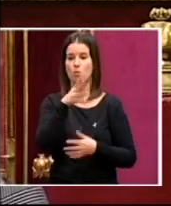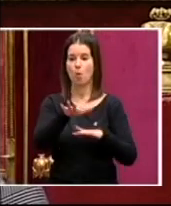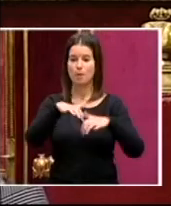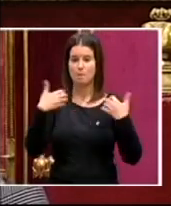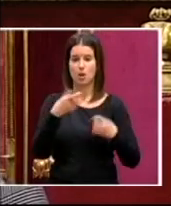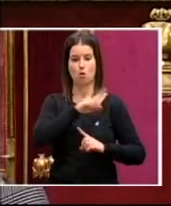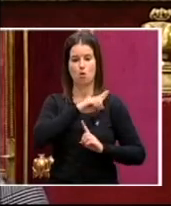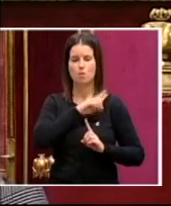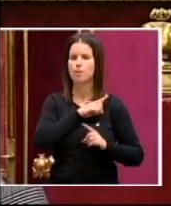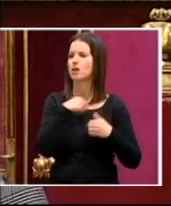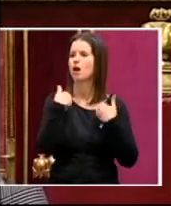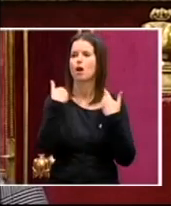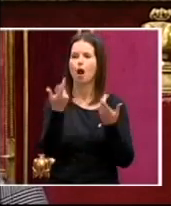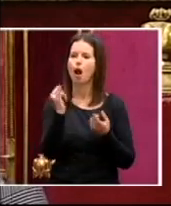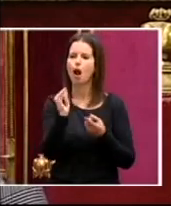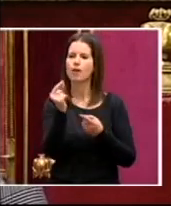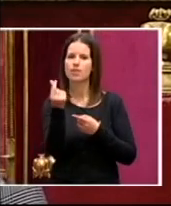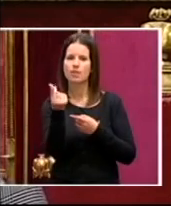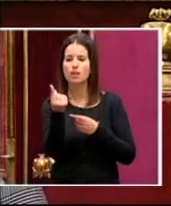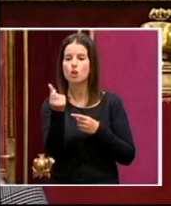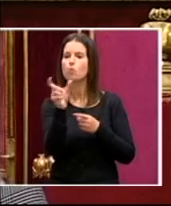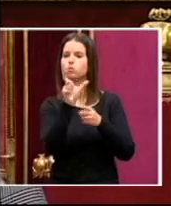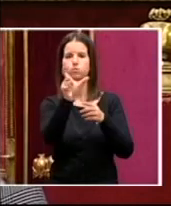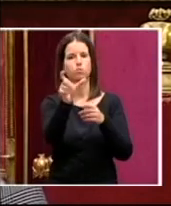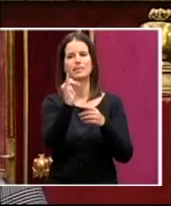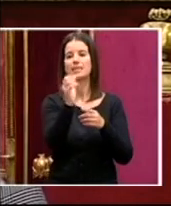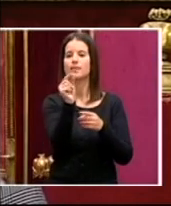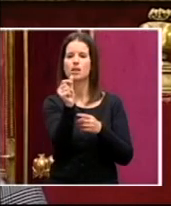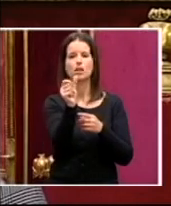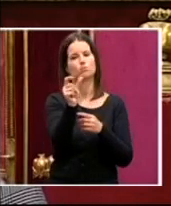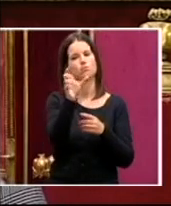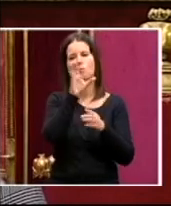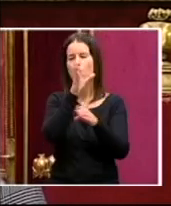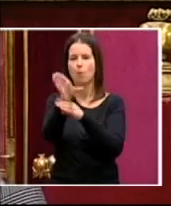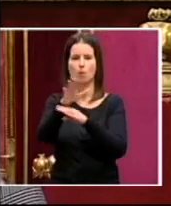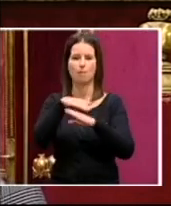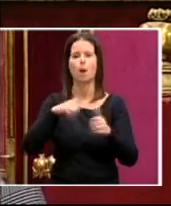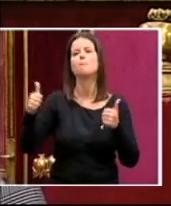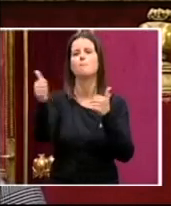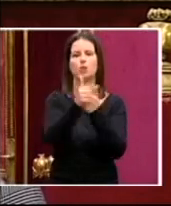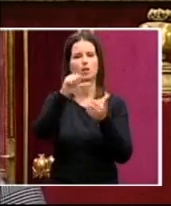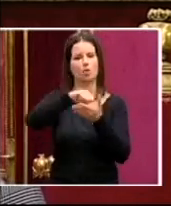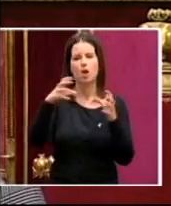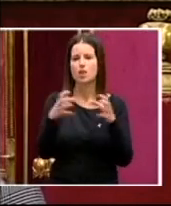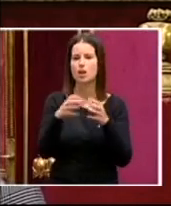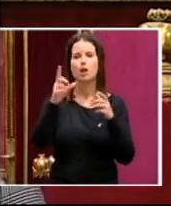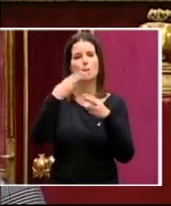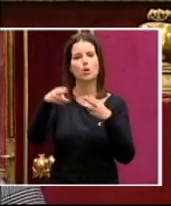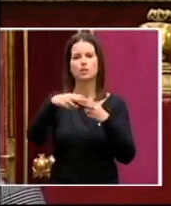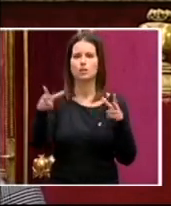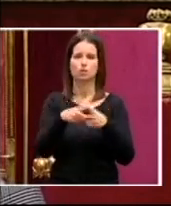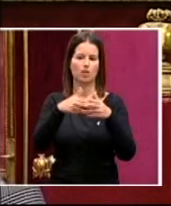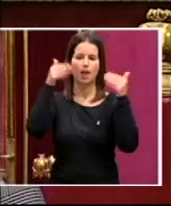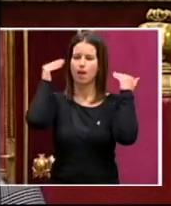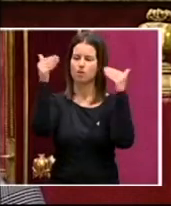noviembre, cualquier disponibilidad de crédito se destine a lo que es prioritario y necesario en la ciudad de Granada, que es a políticas sociales y a atender las